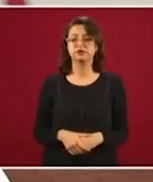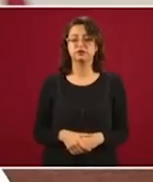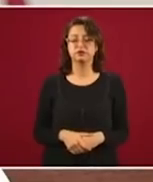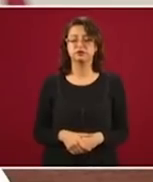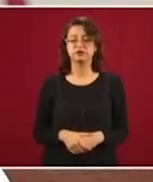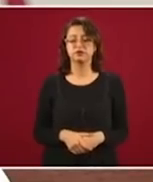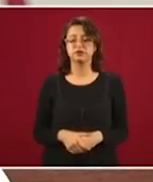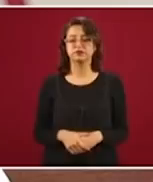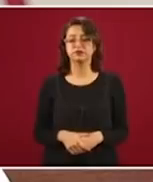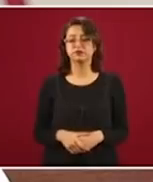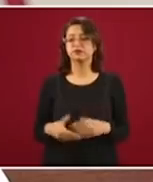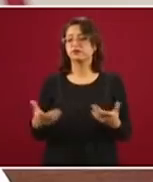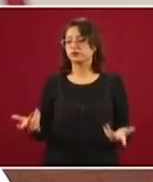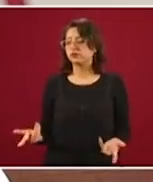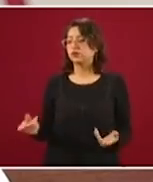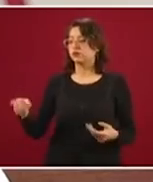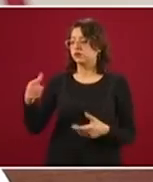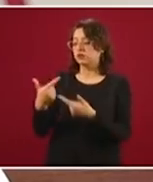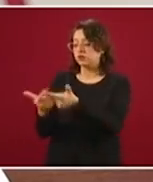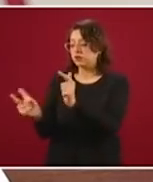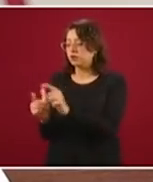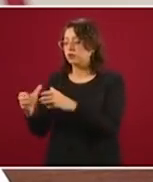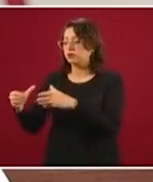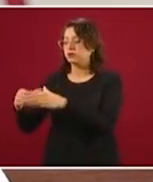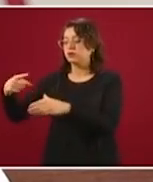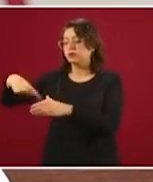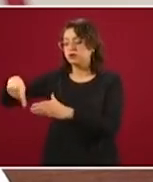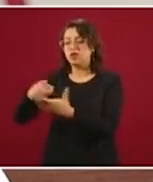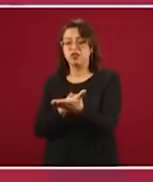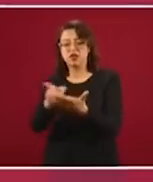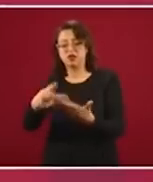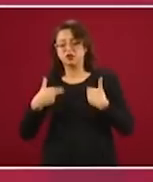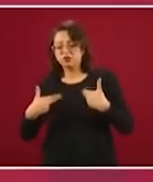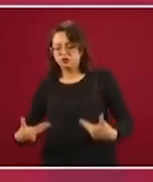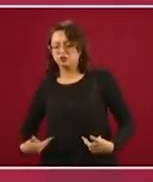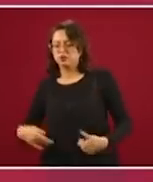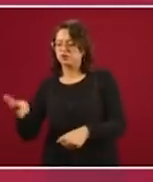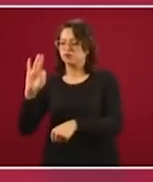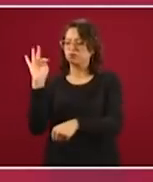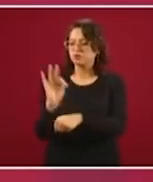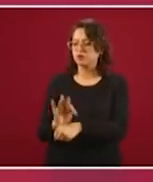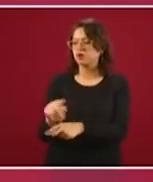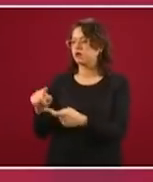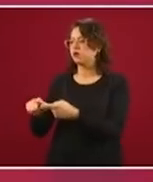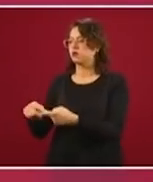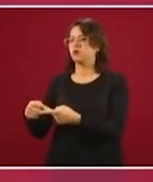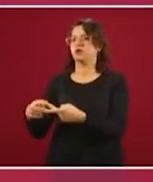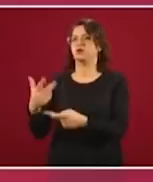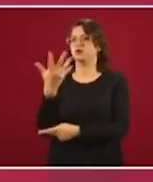defensores de derechos humanos, a los ambientalistas, a todos.